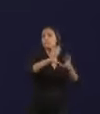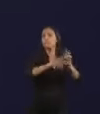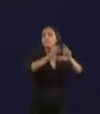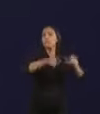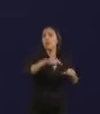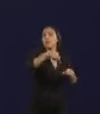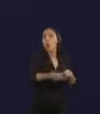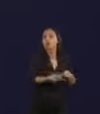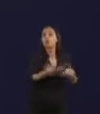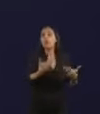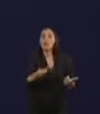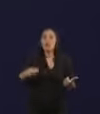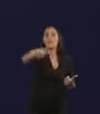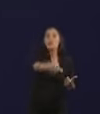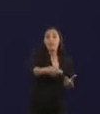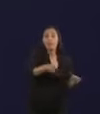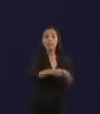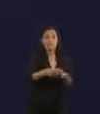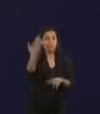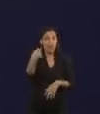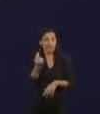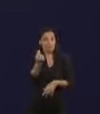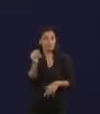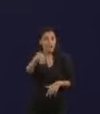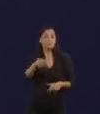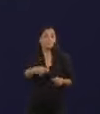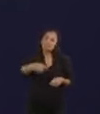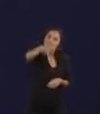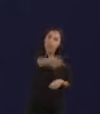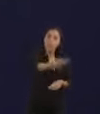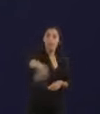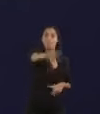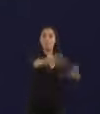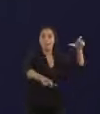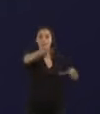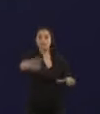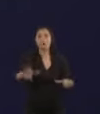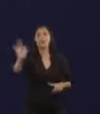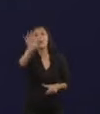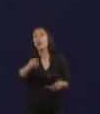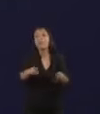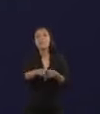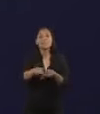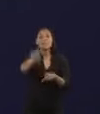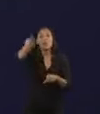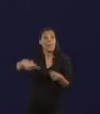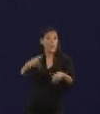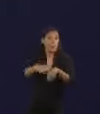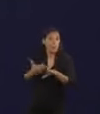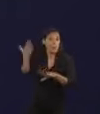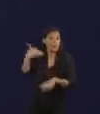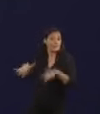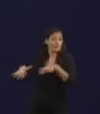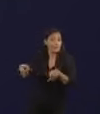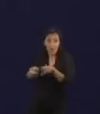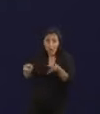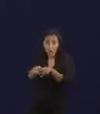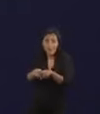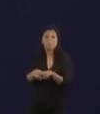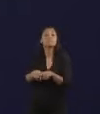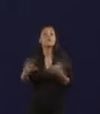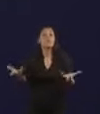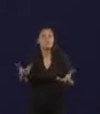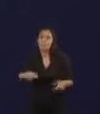pueda reintegrar el monto cobrado de más o cobrado en virtud de esta o como resultado de esta cartelización eh y